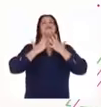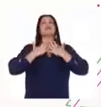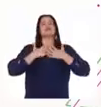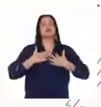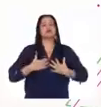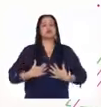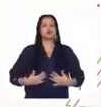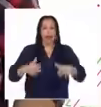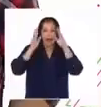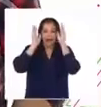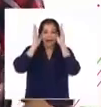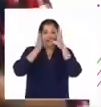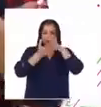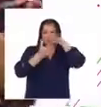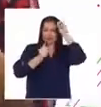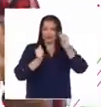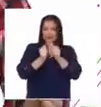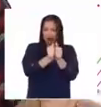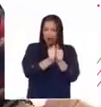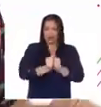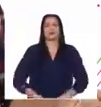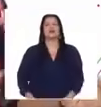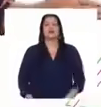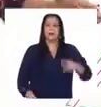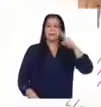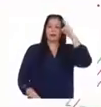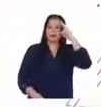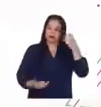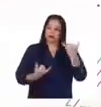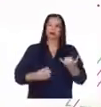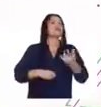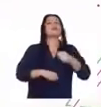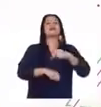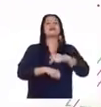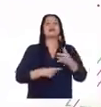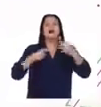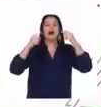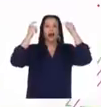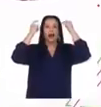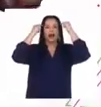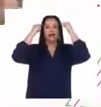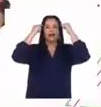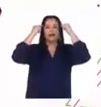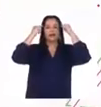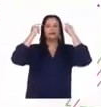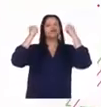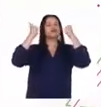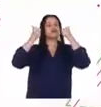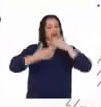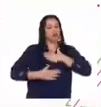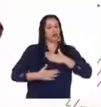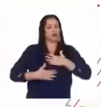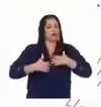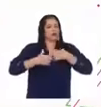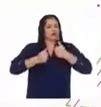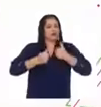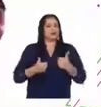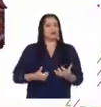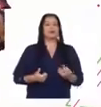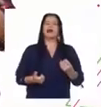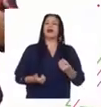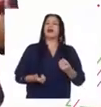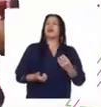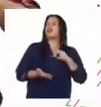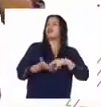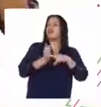aprender juntos. Por ello, vamos con nuestra sección Mente Sana, Cuerpo Sano.